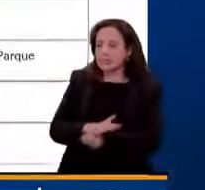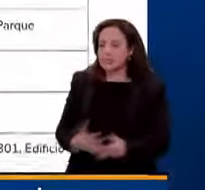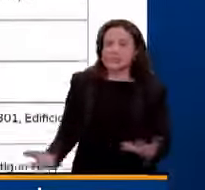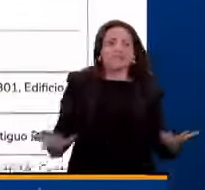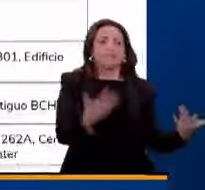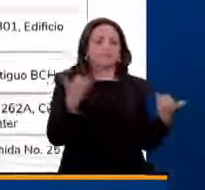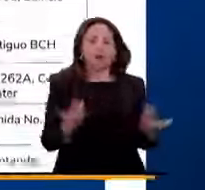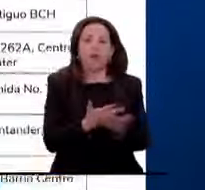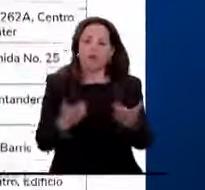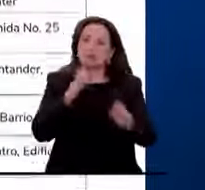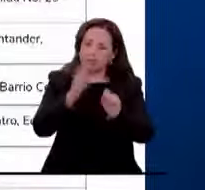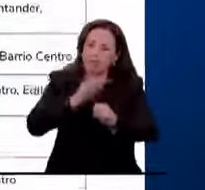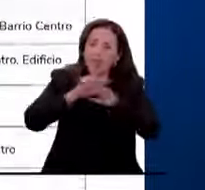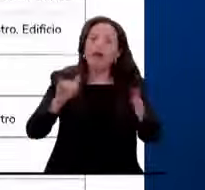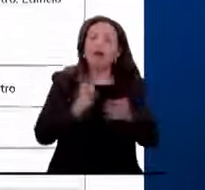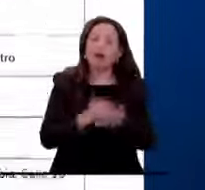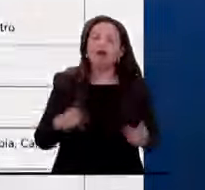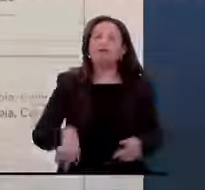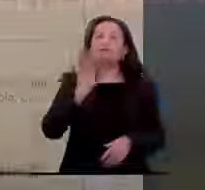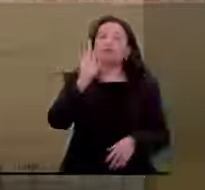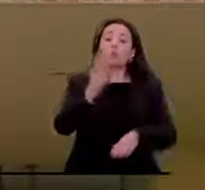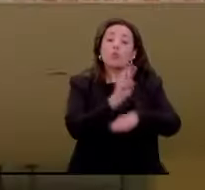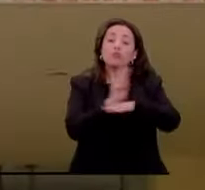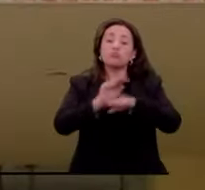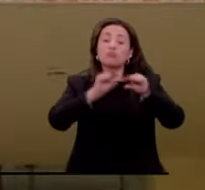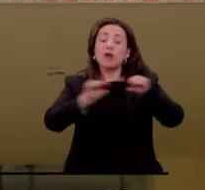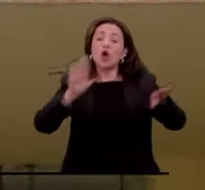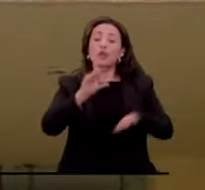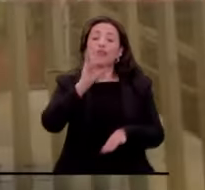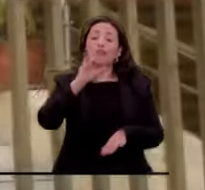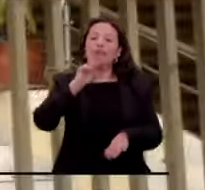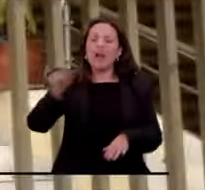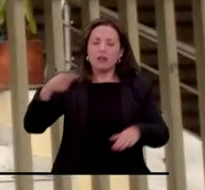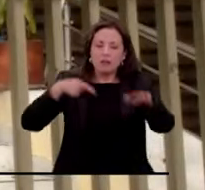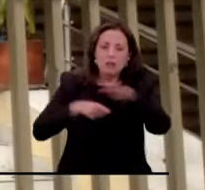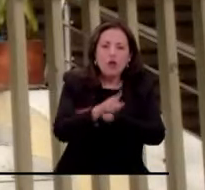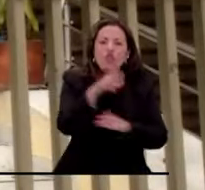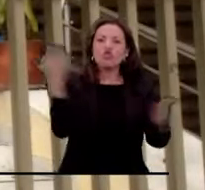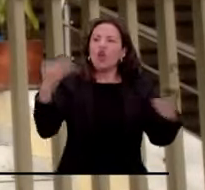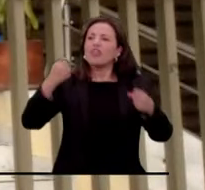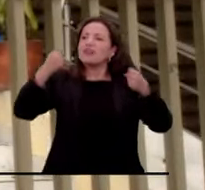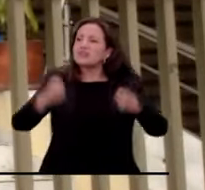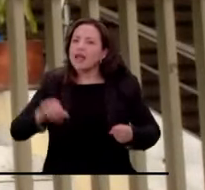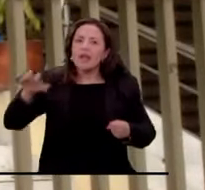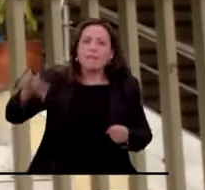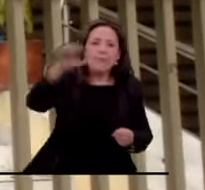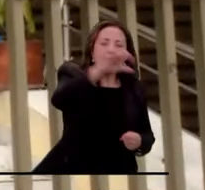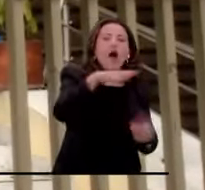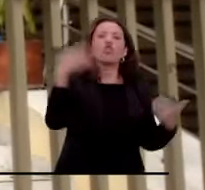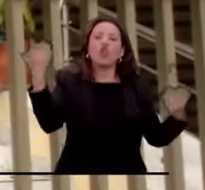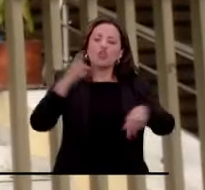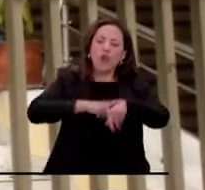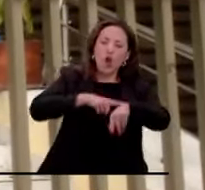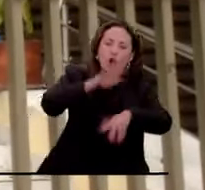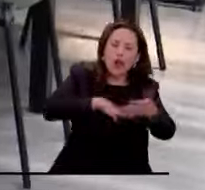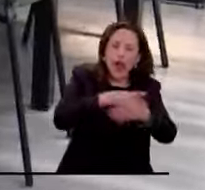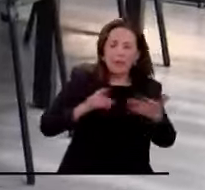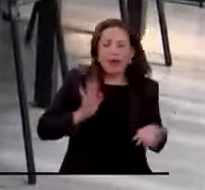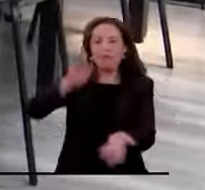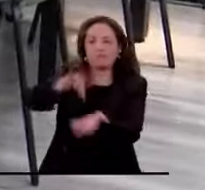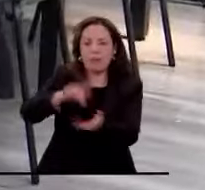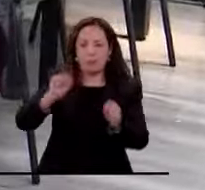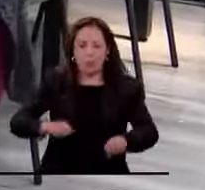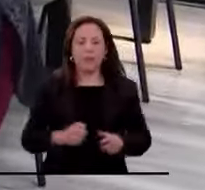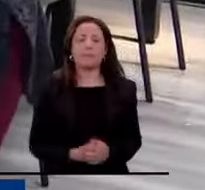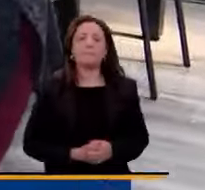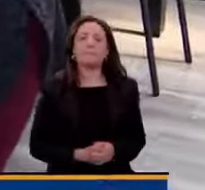redes sociales y página web de la DIAN, los declarantes encontrarán las sedes y los horarios para la jornada presencial.